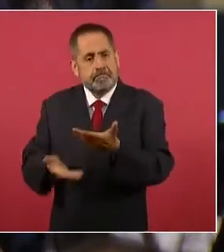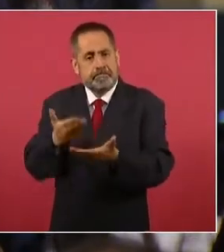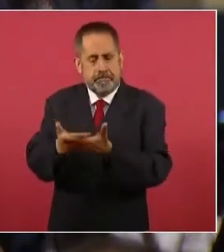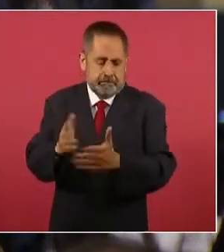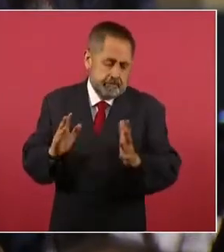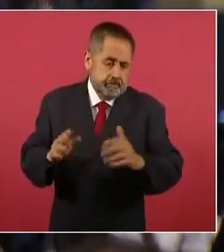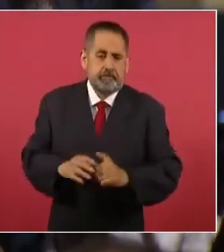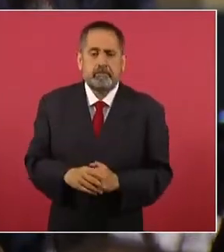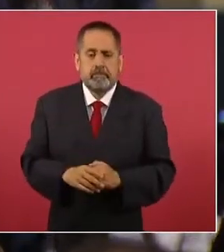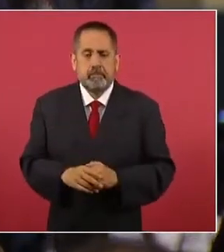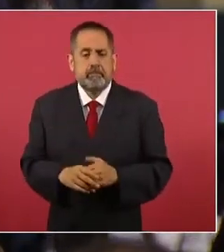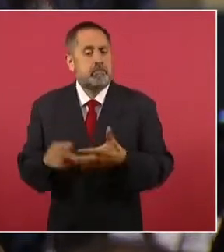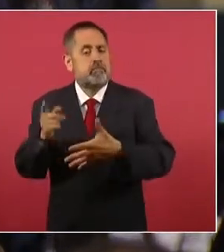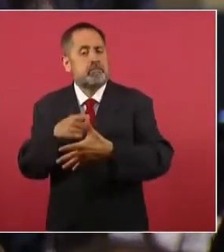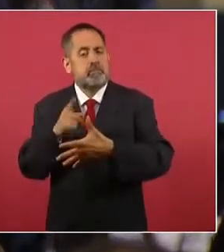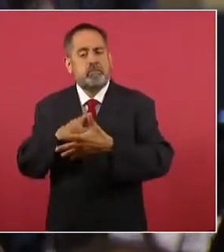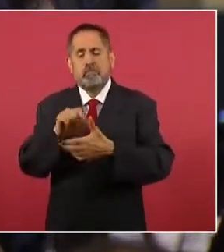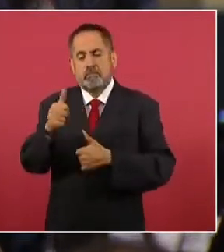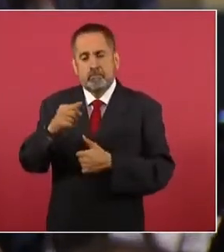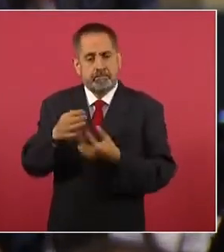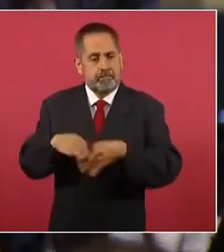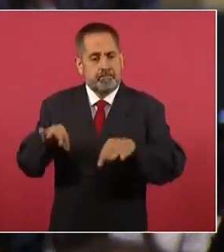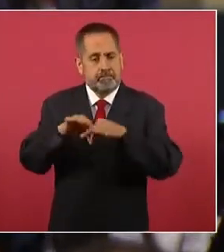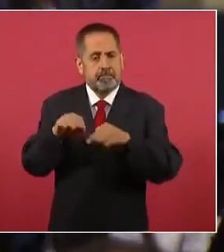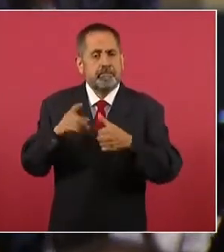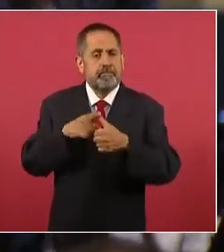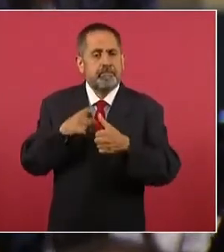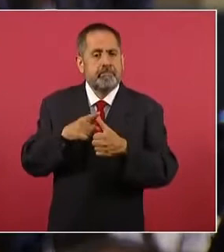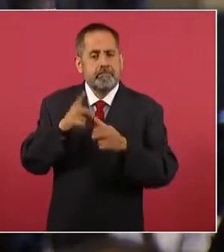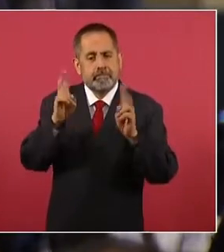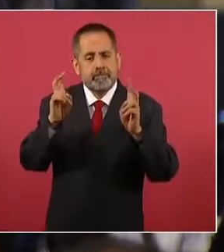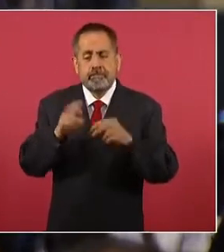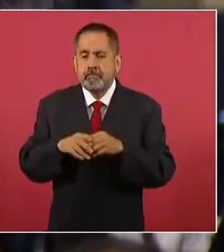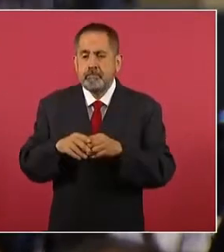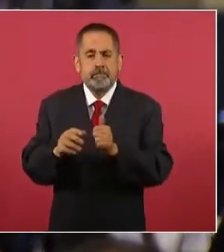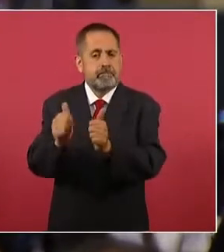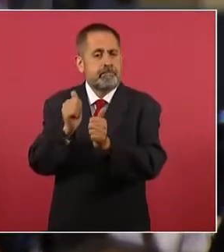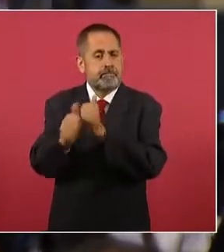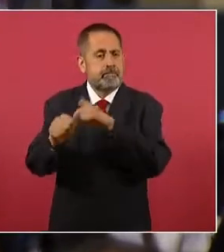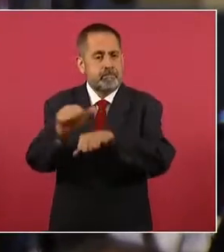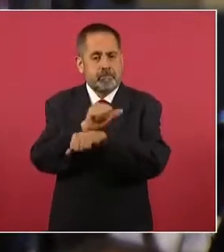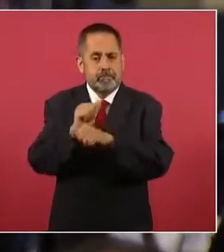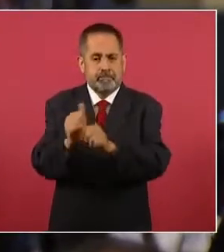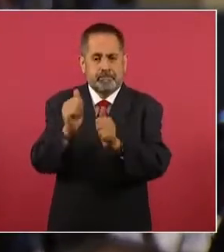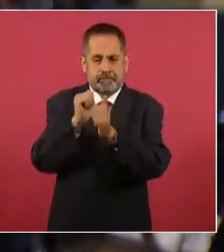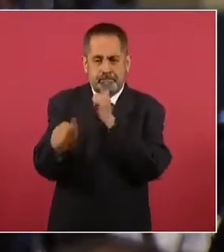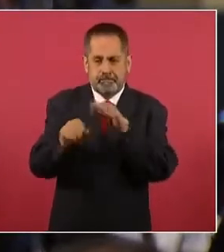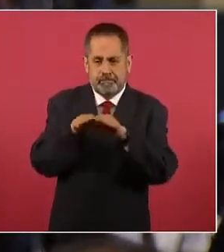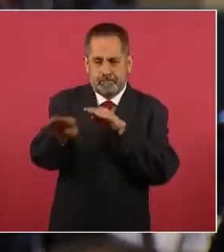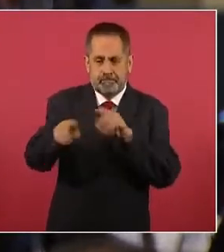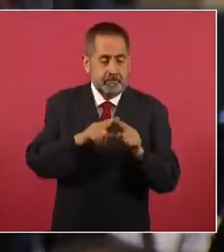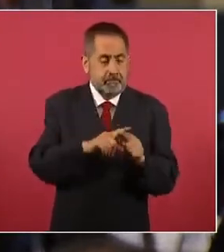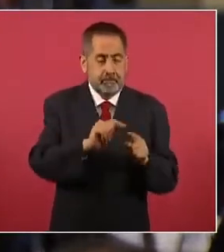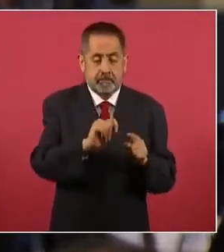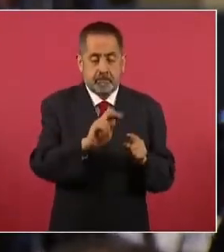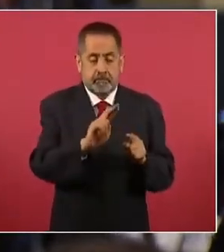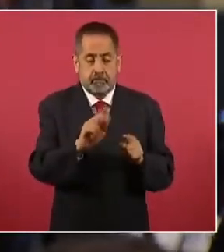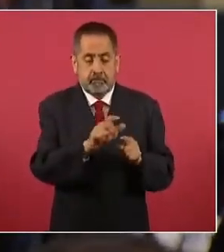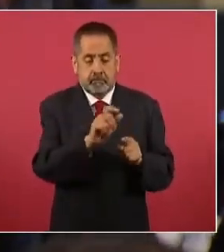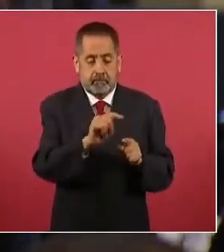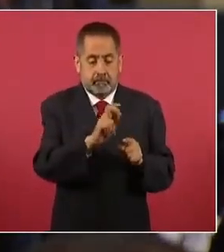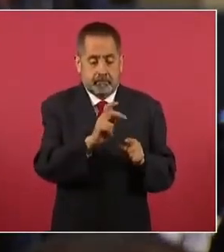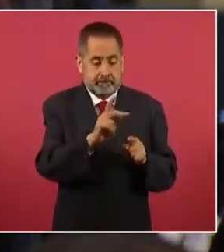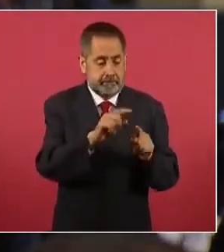Otra situación es importante, es la autopista que pueda desarrollarse Oaxaca-Tuxtepec. La